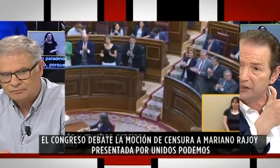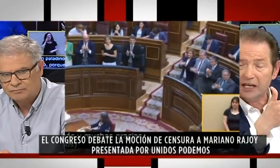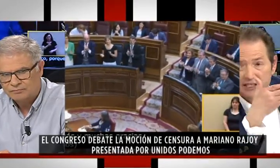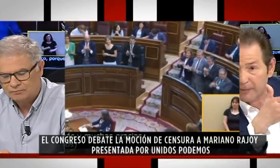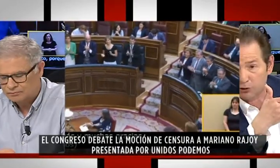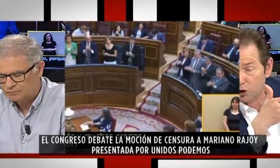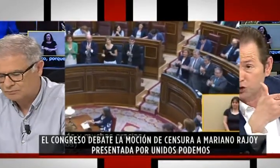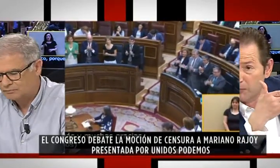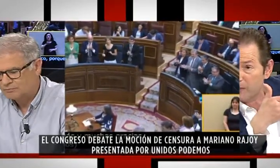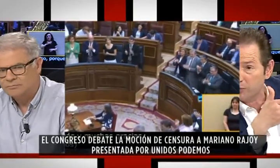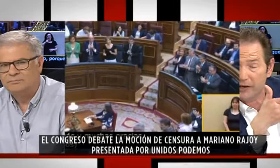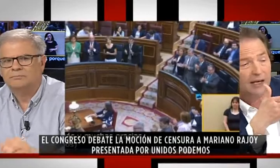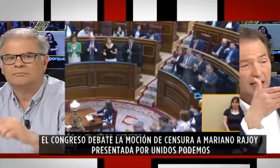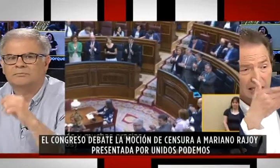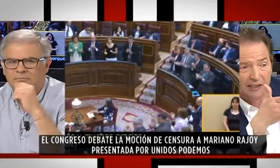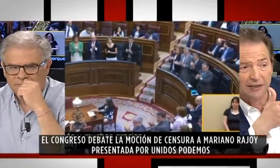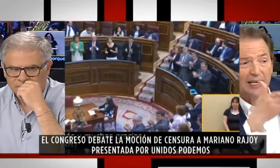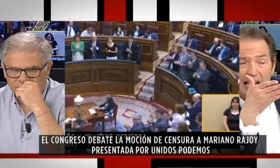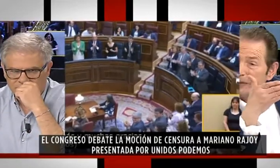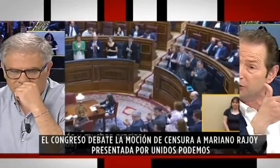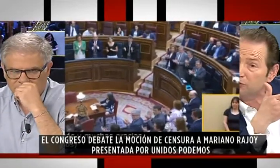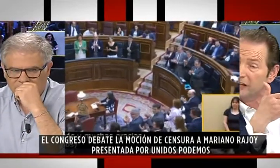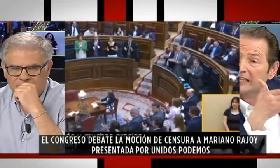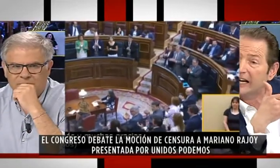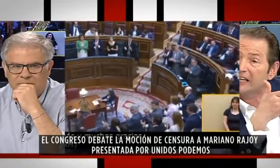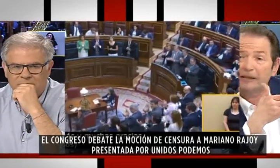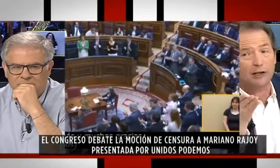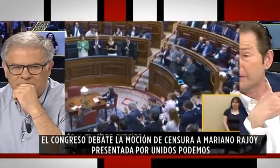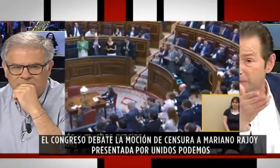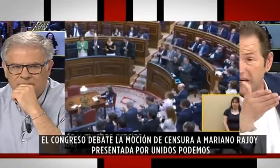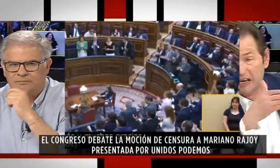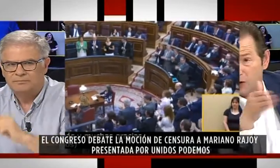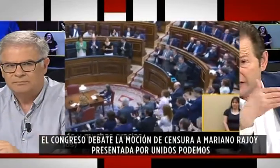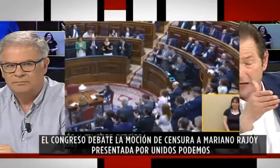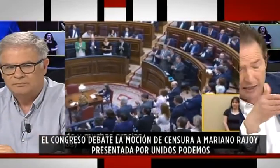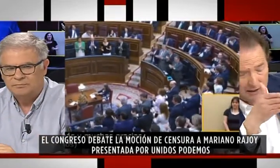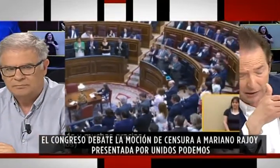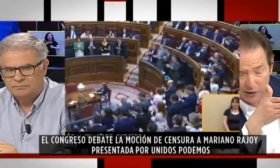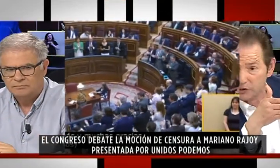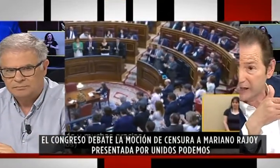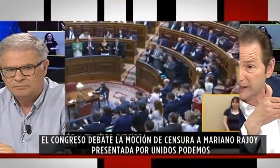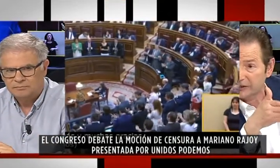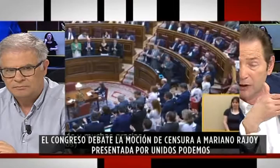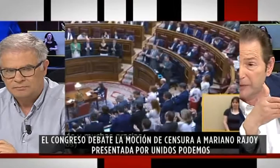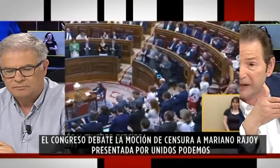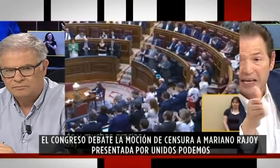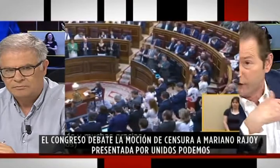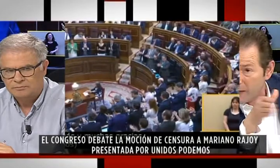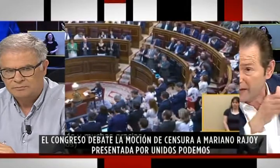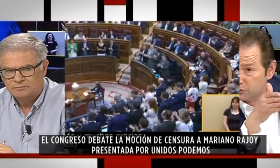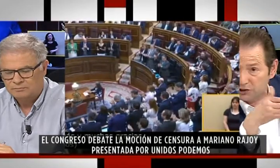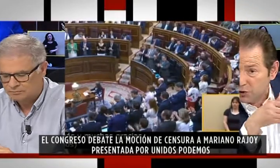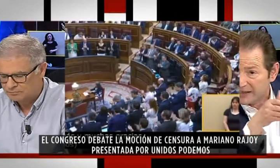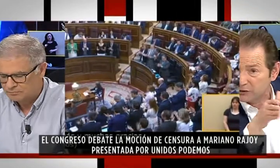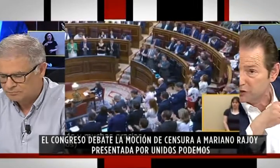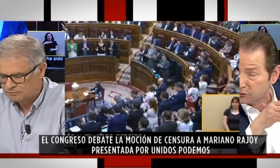efectivamente se haga los nuevos se mueve muy bien que efectivamente el partido socialista alega en el debate no al pp que no podemos le gana al debate no al pp que no